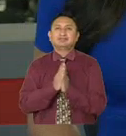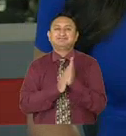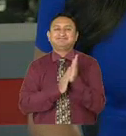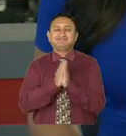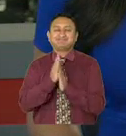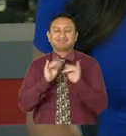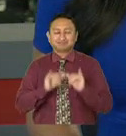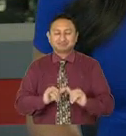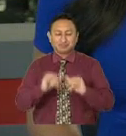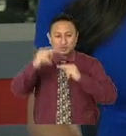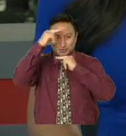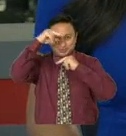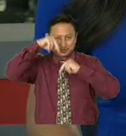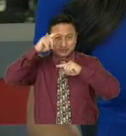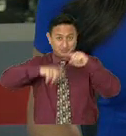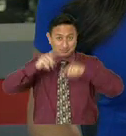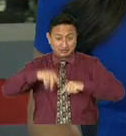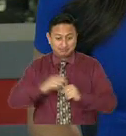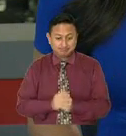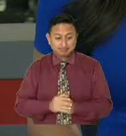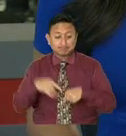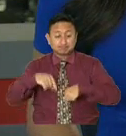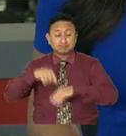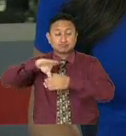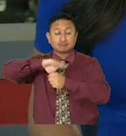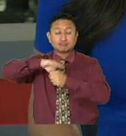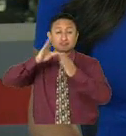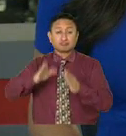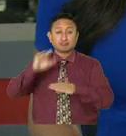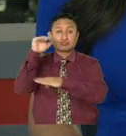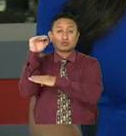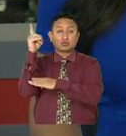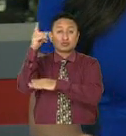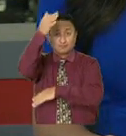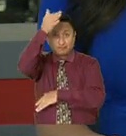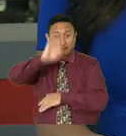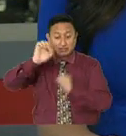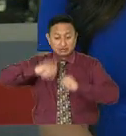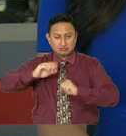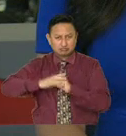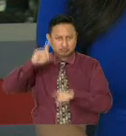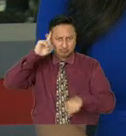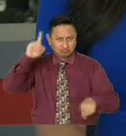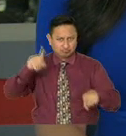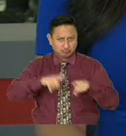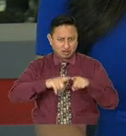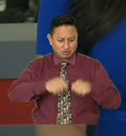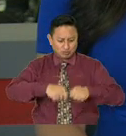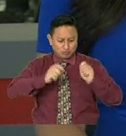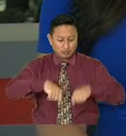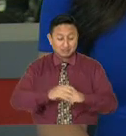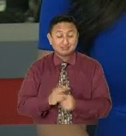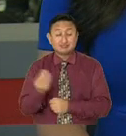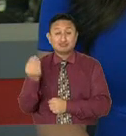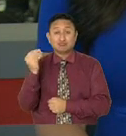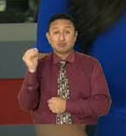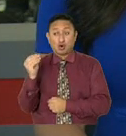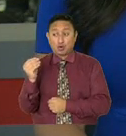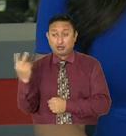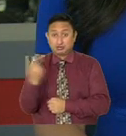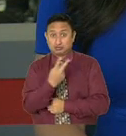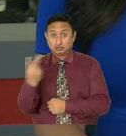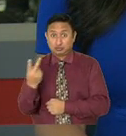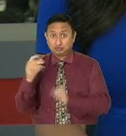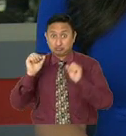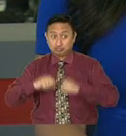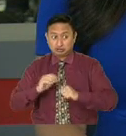Vamos con más noticias, amigos televidentes. Las cancillerías de Ecuador y Francia firmaron un convenio que facilitará a los jóvenes de ambos países